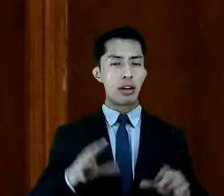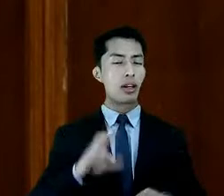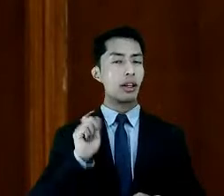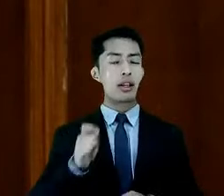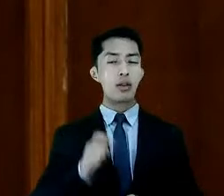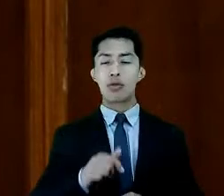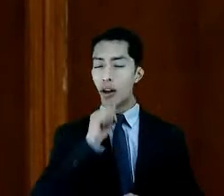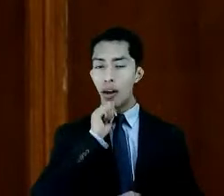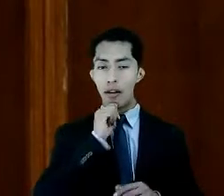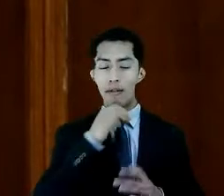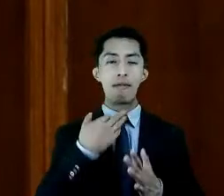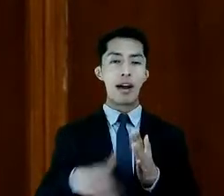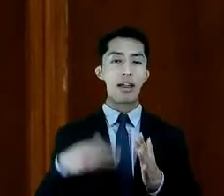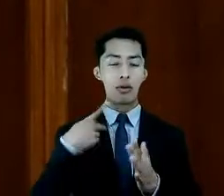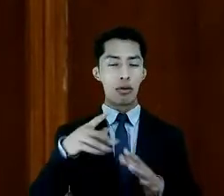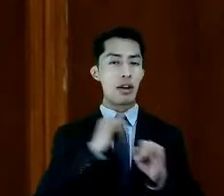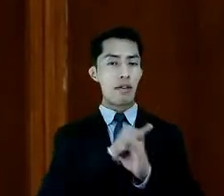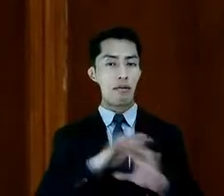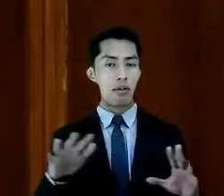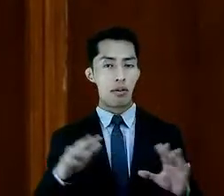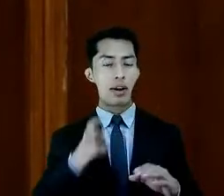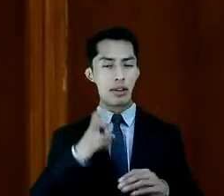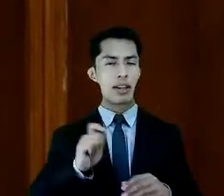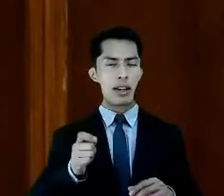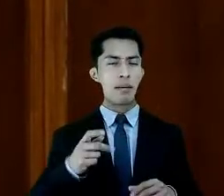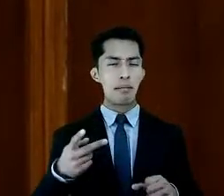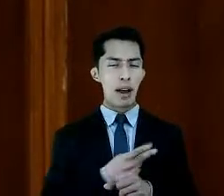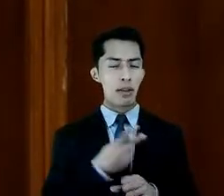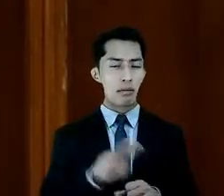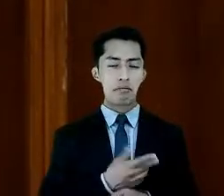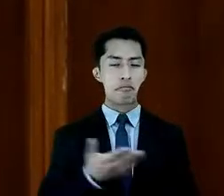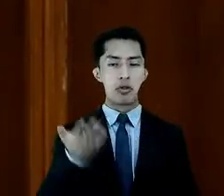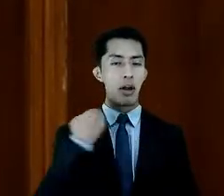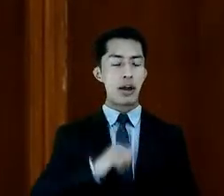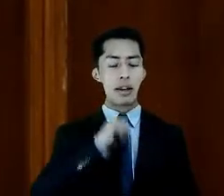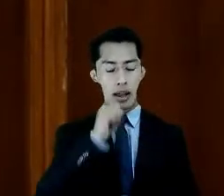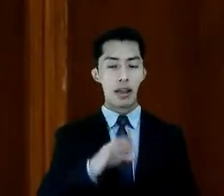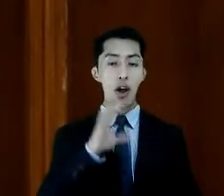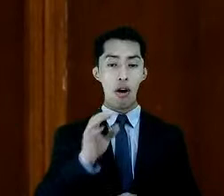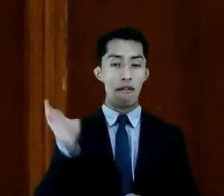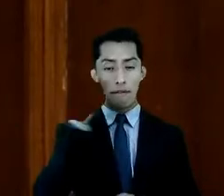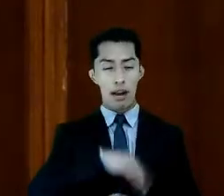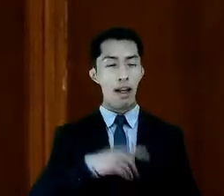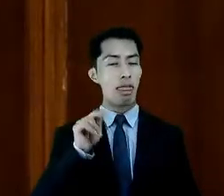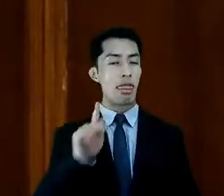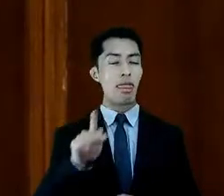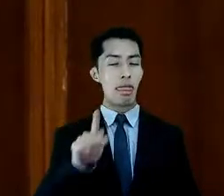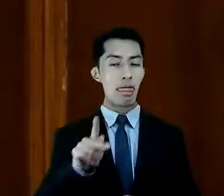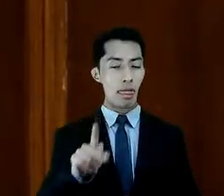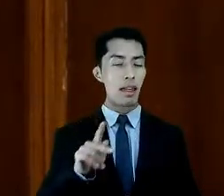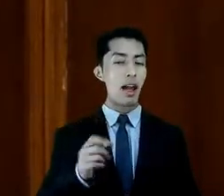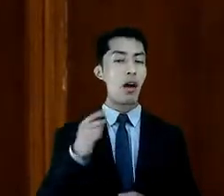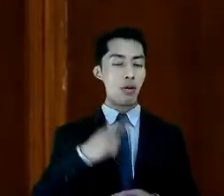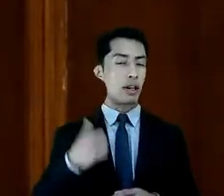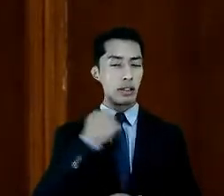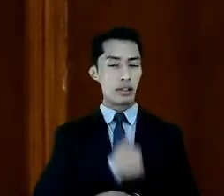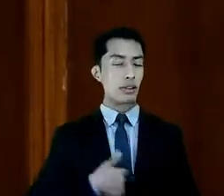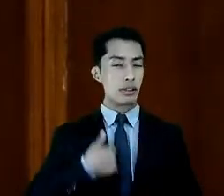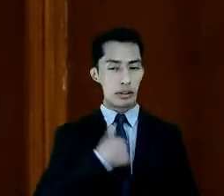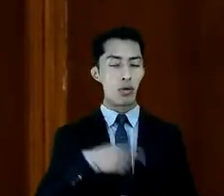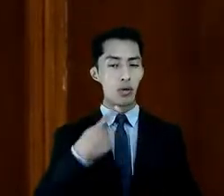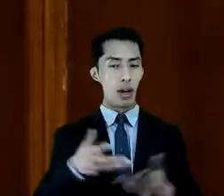existe información de lo que sucedió con o las falsas escenas y lamentables